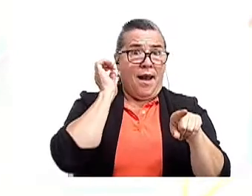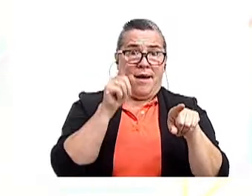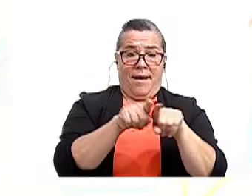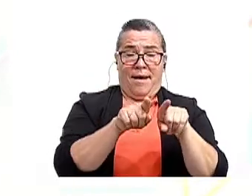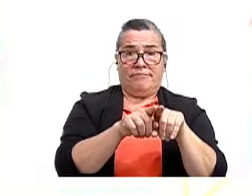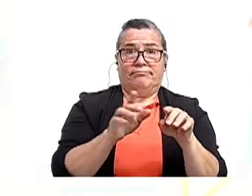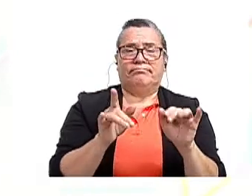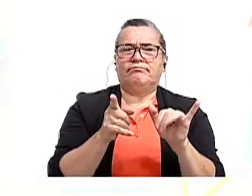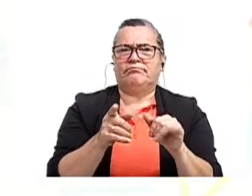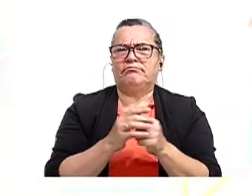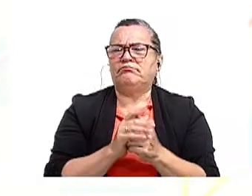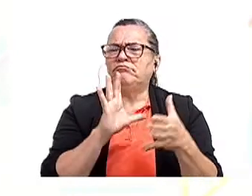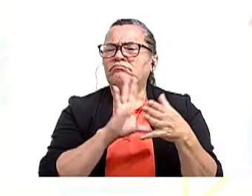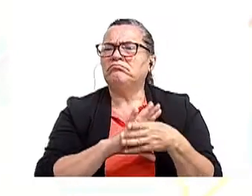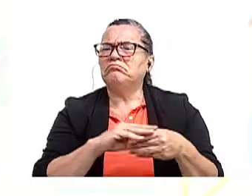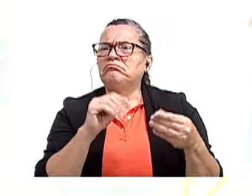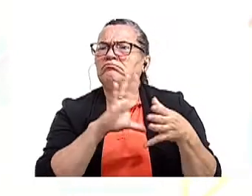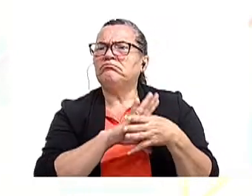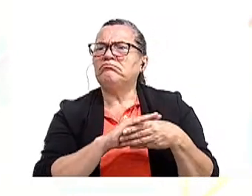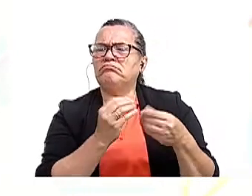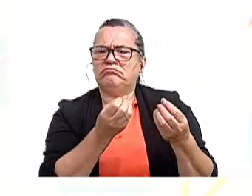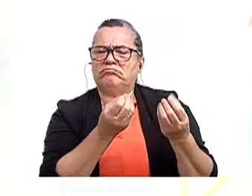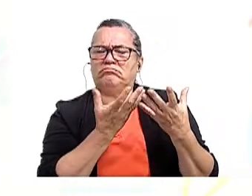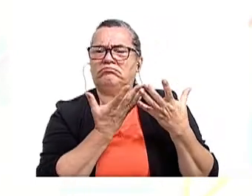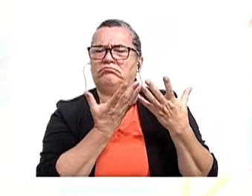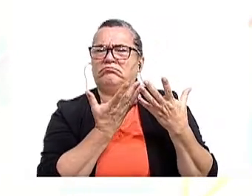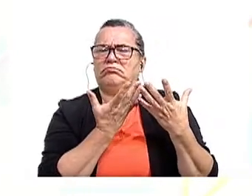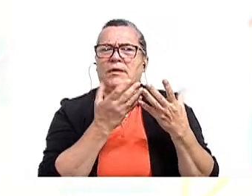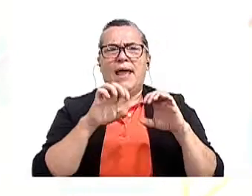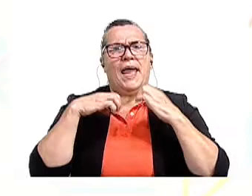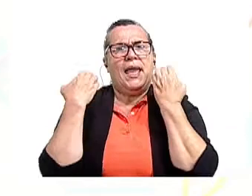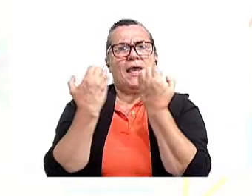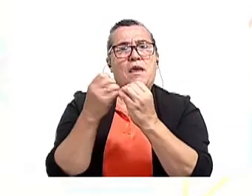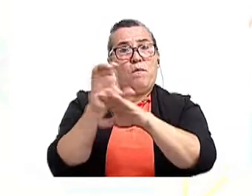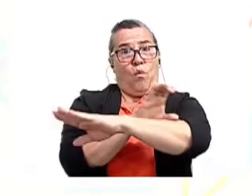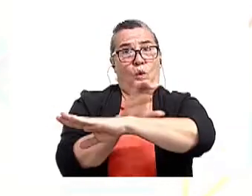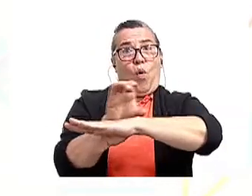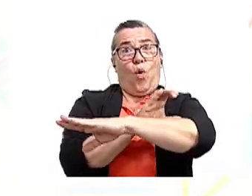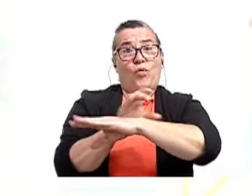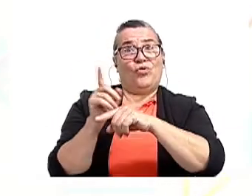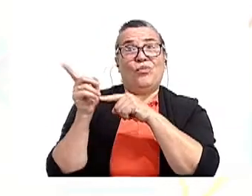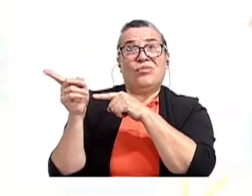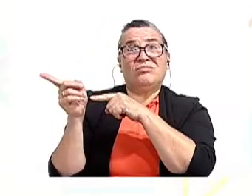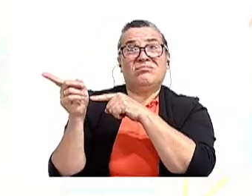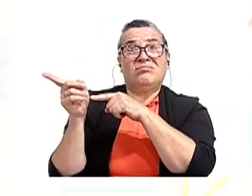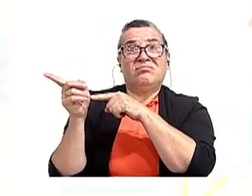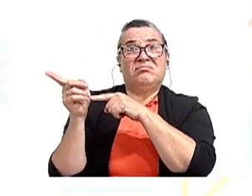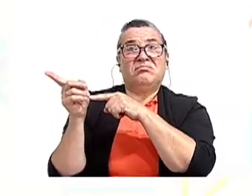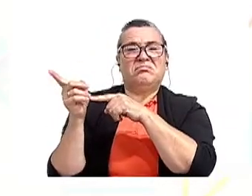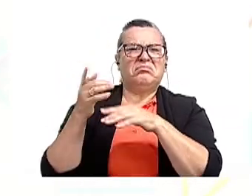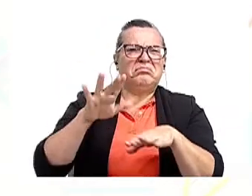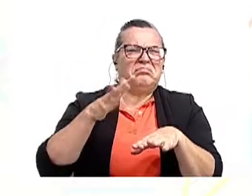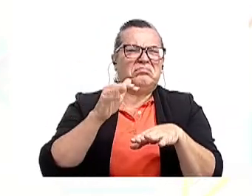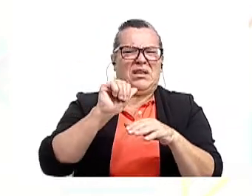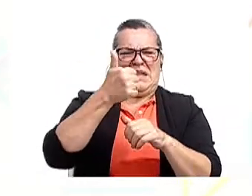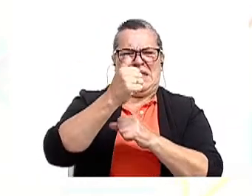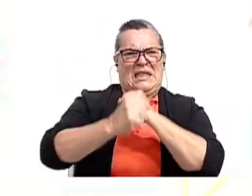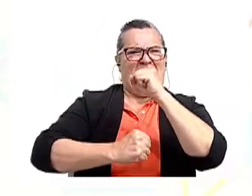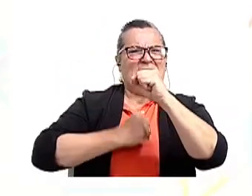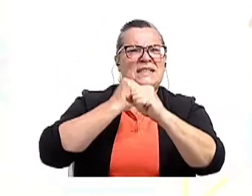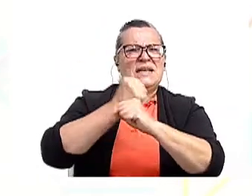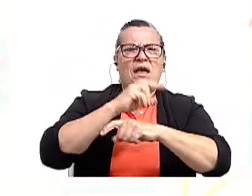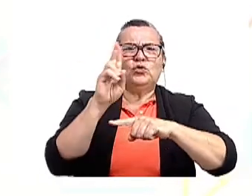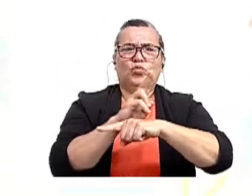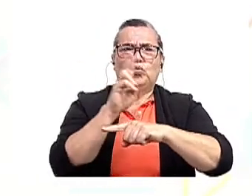estaba contando sobre un equipo de cómputo que tiene aproximadamente 10 años de uso.